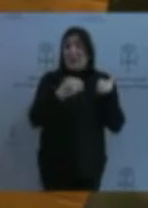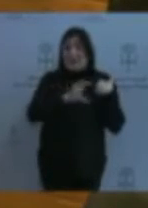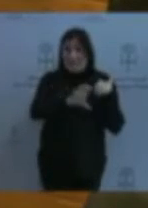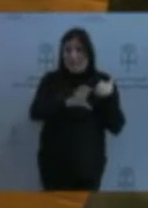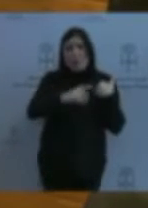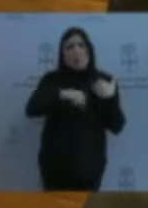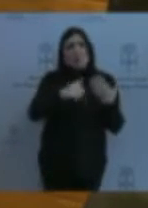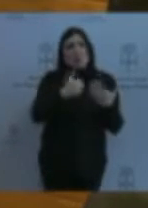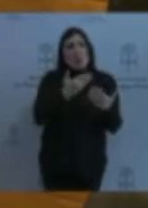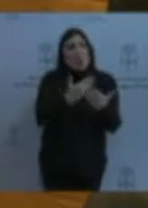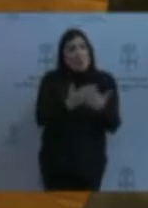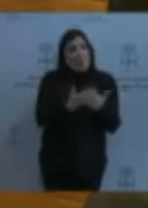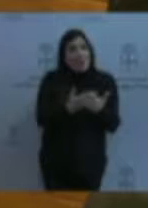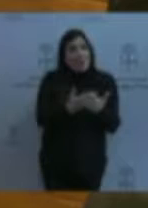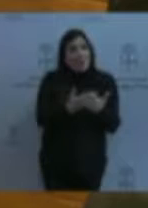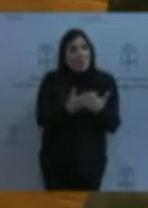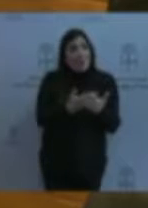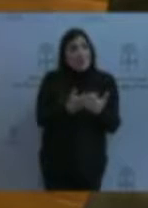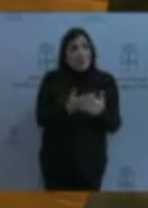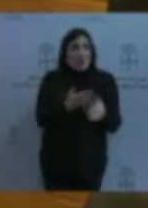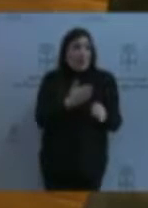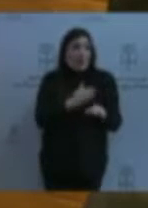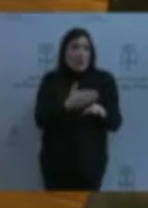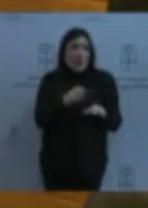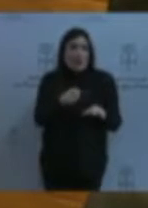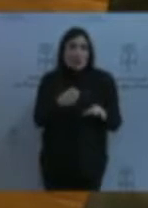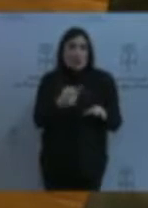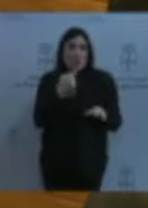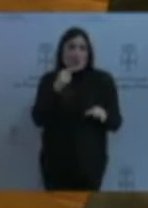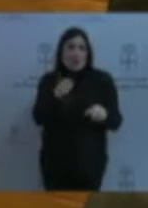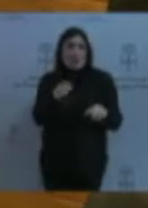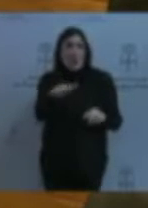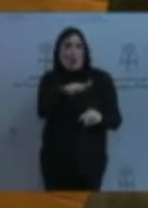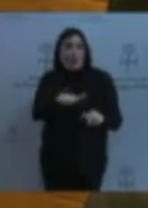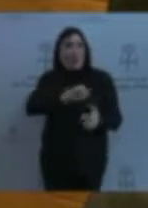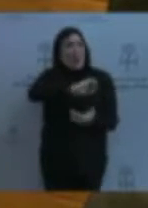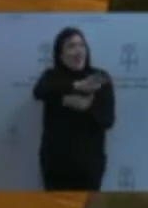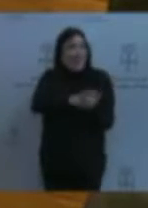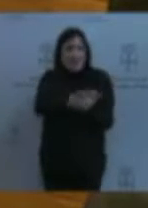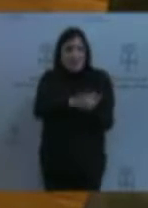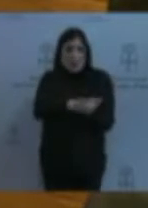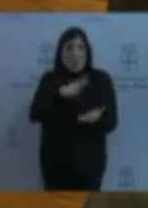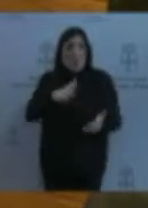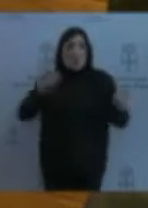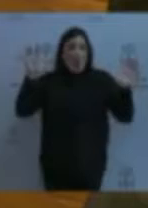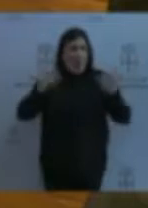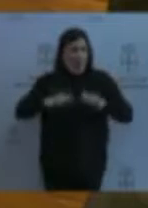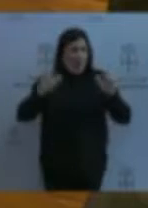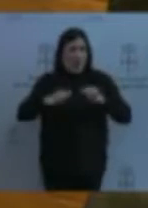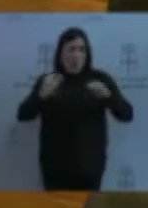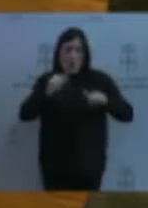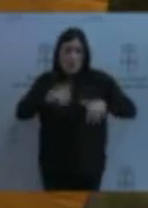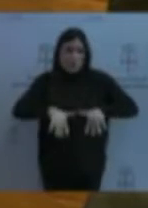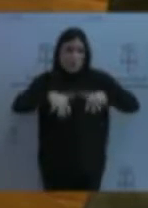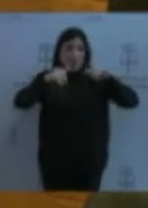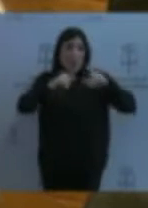que se declare zona catastrófica tras las inundaciones aquí en Asturias. Hemos preguntado por ello y también hemos solicitado la